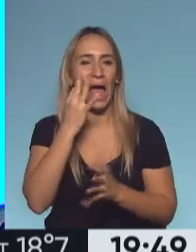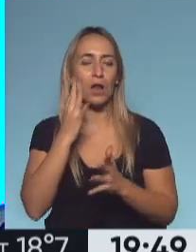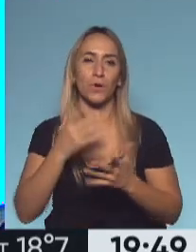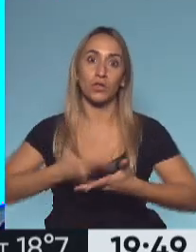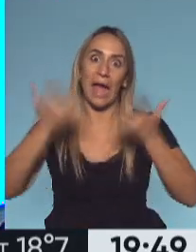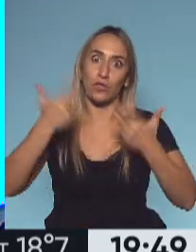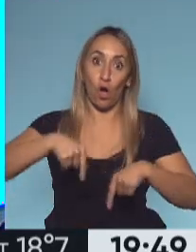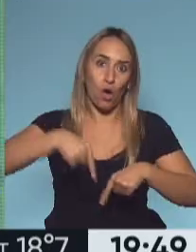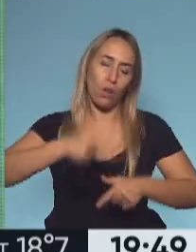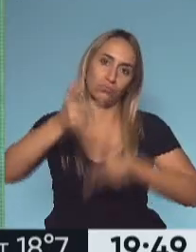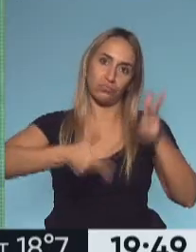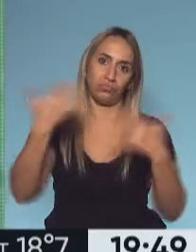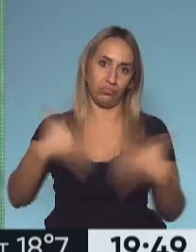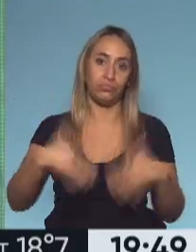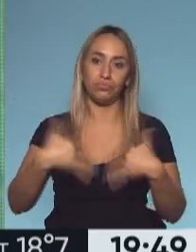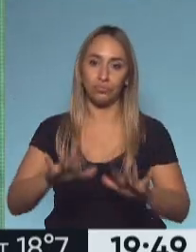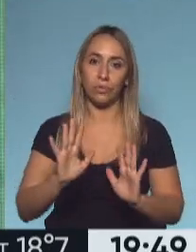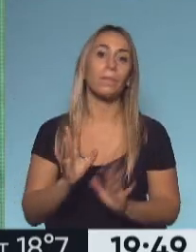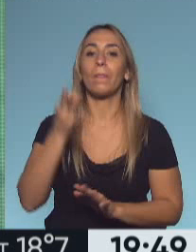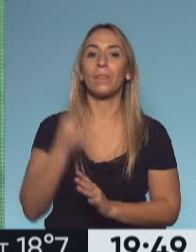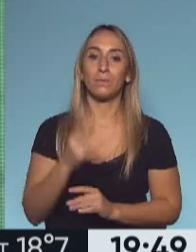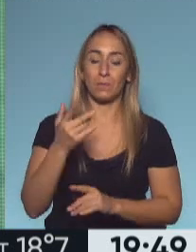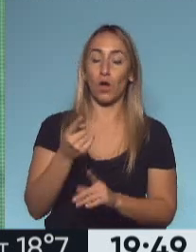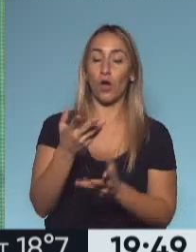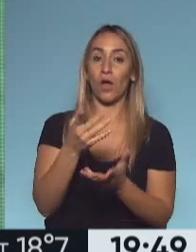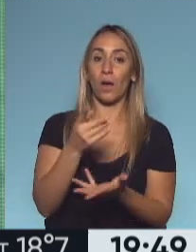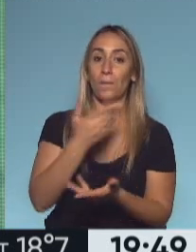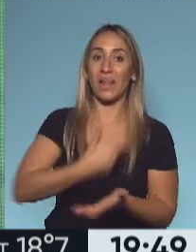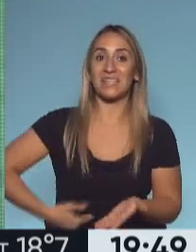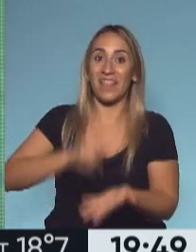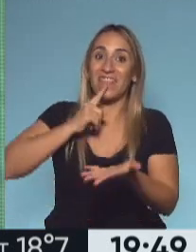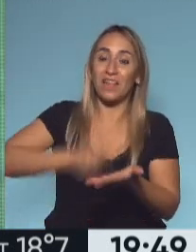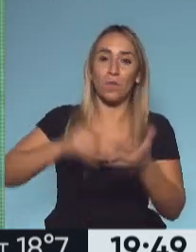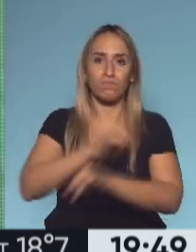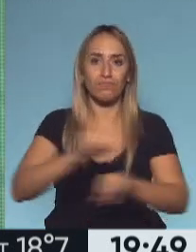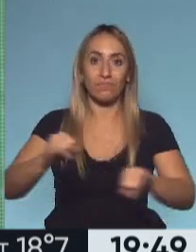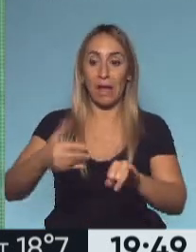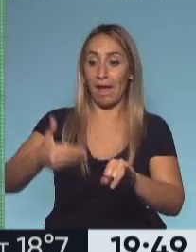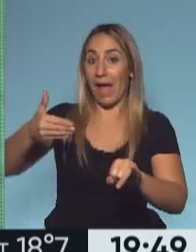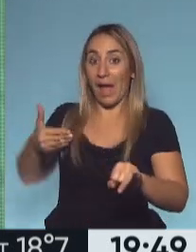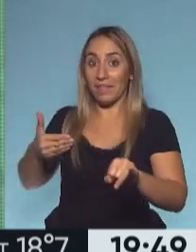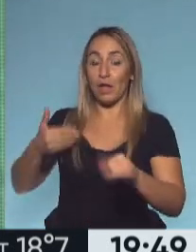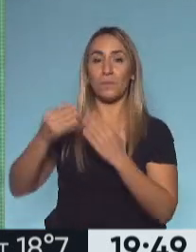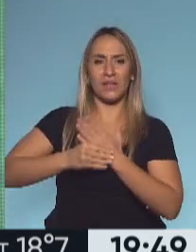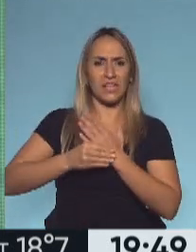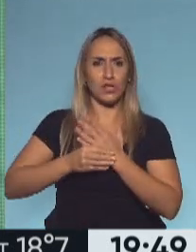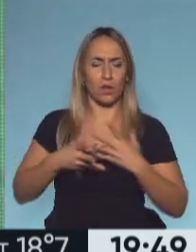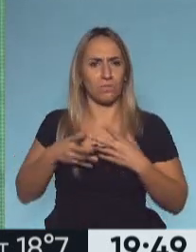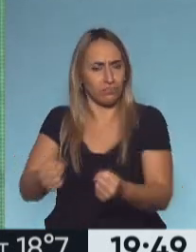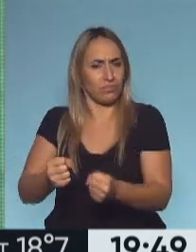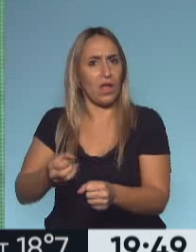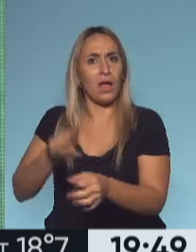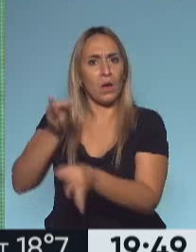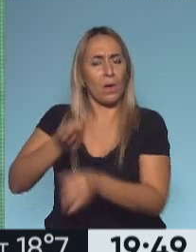tantas. Siendo que en los días anteriores a la decisión presidencial, él había sido no un defensor de la presidencialidad,